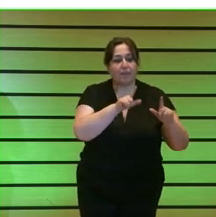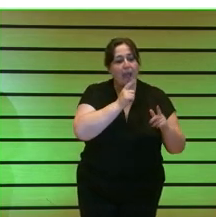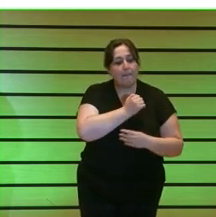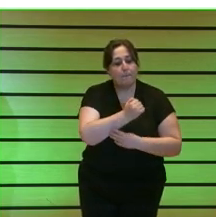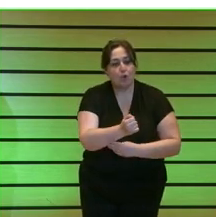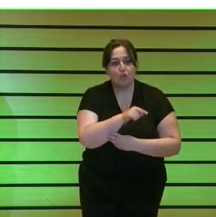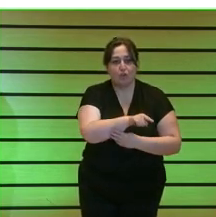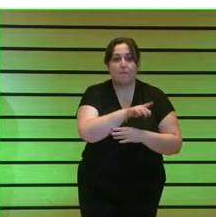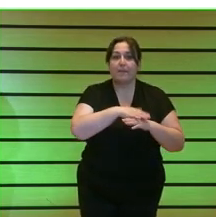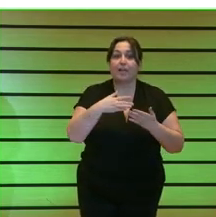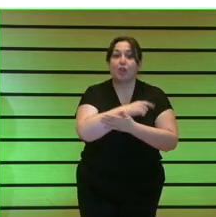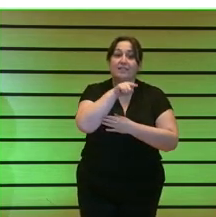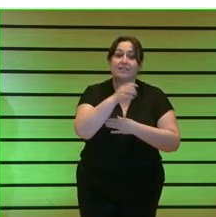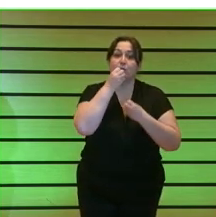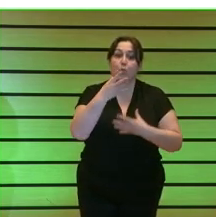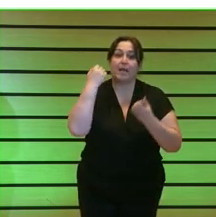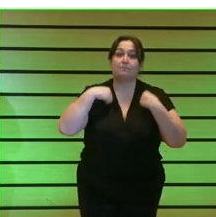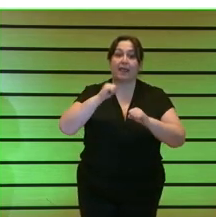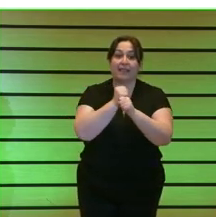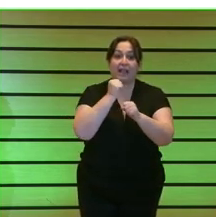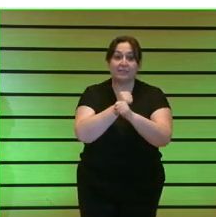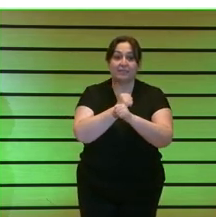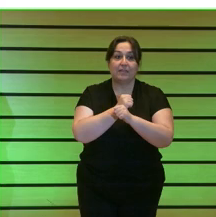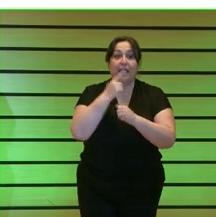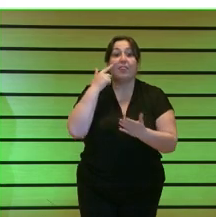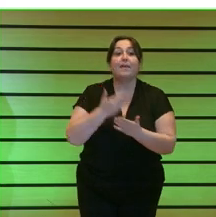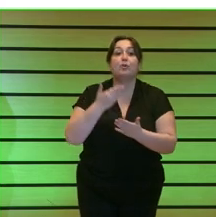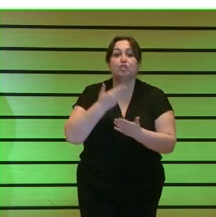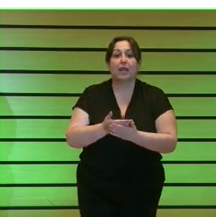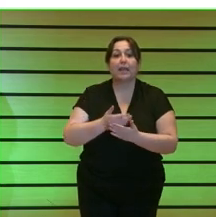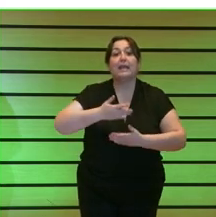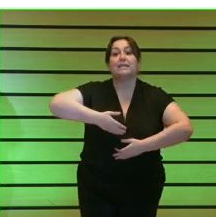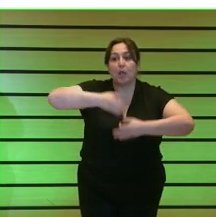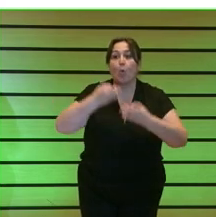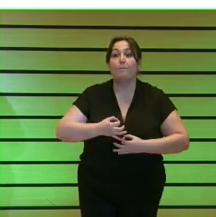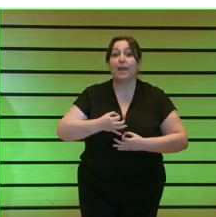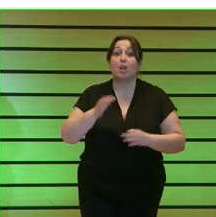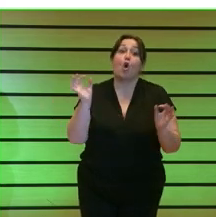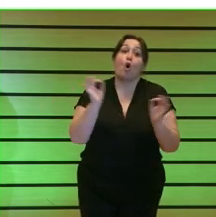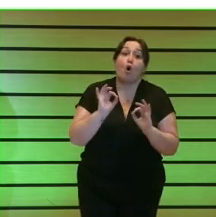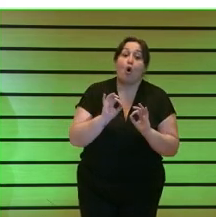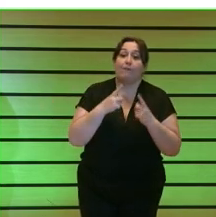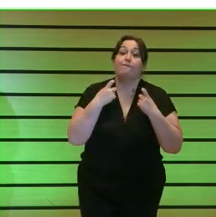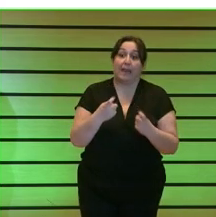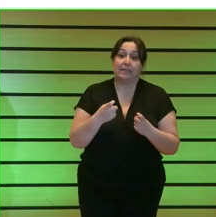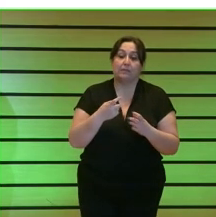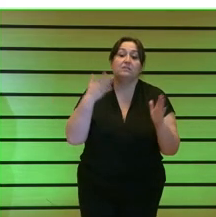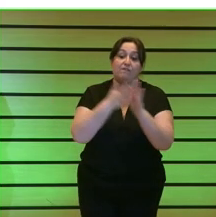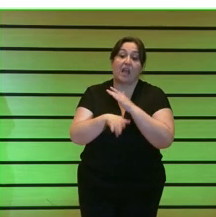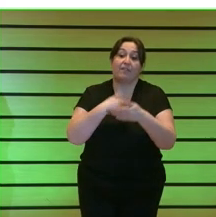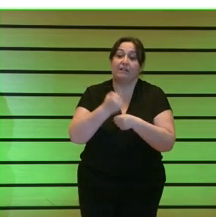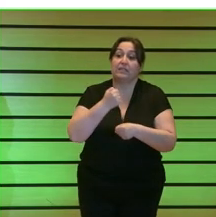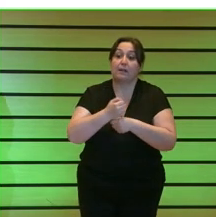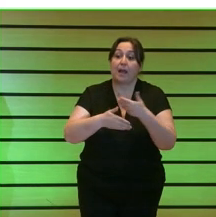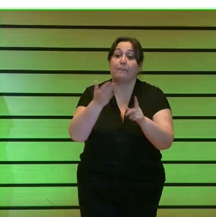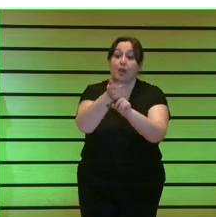de gestión a todas esas buenas prácticas y demostrar que se cumplen o que faltan por cumplirse y hay que trabajar para conseguirlas